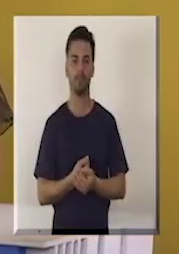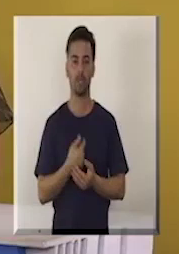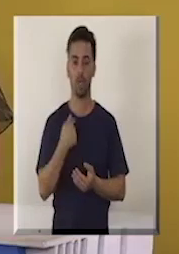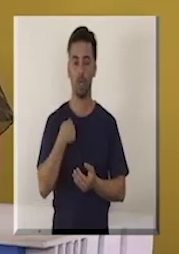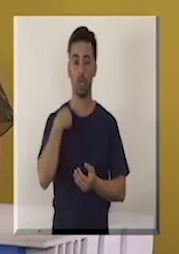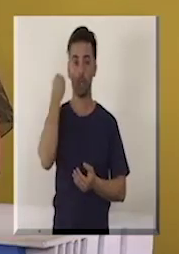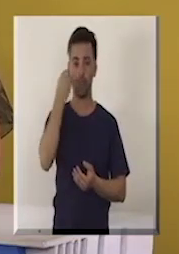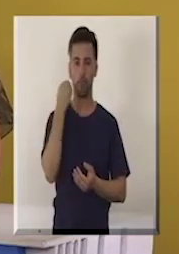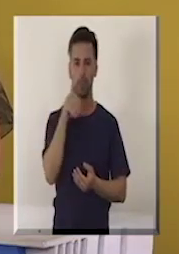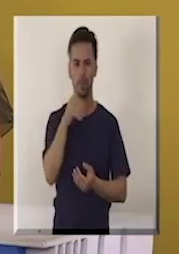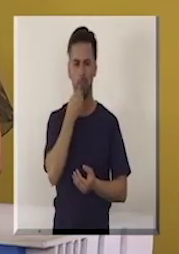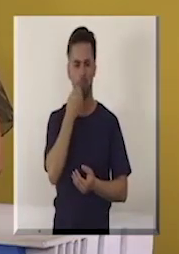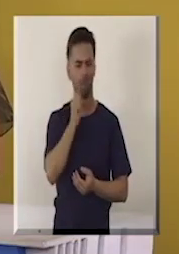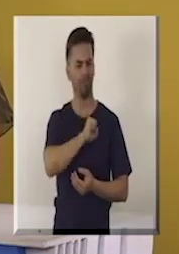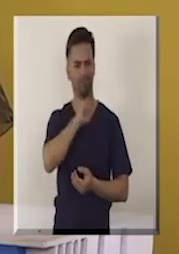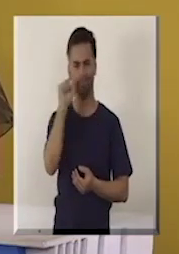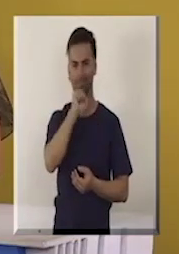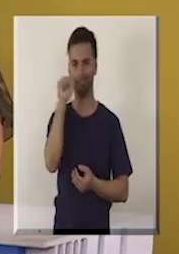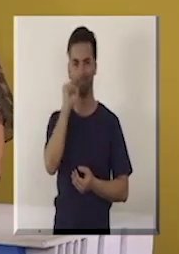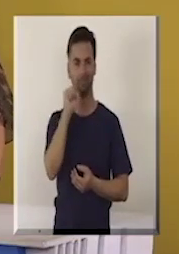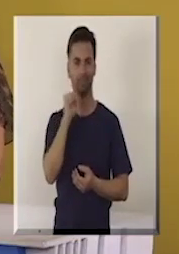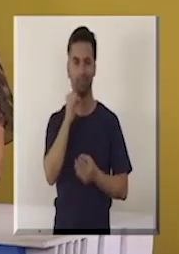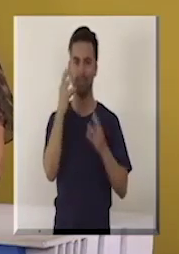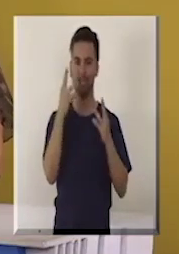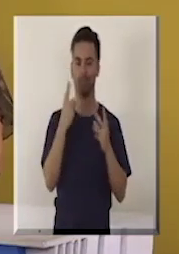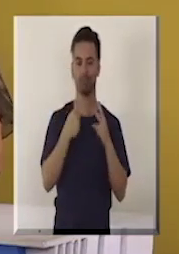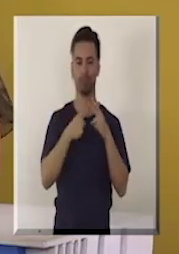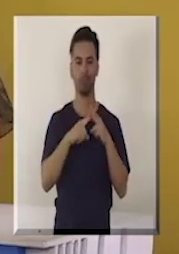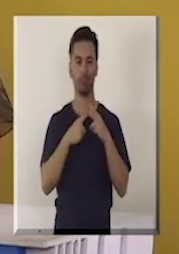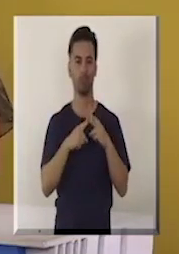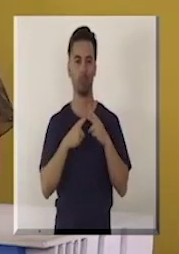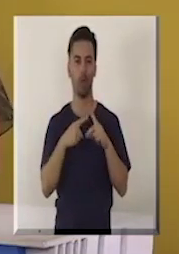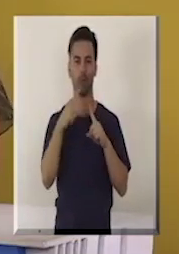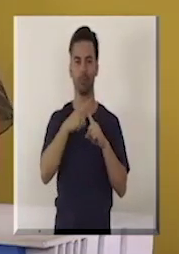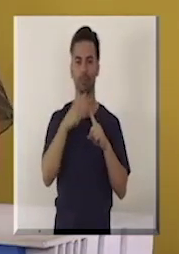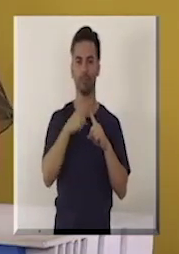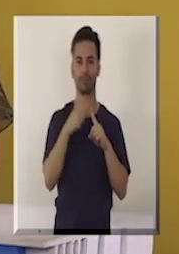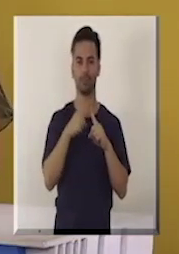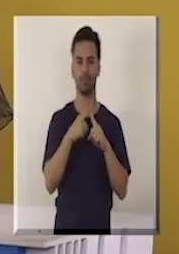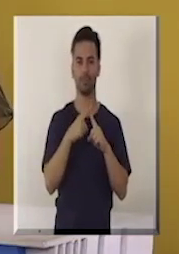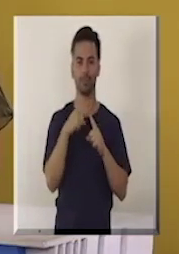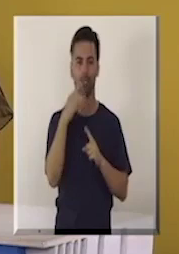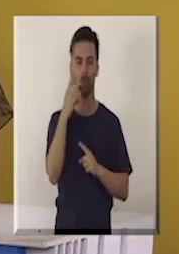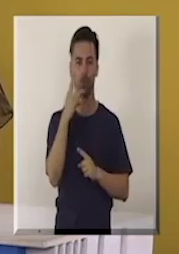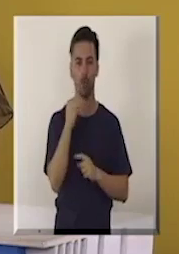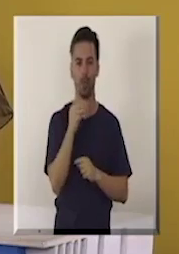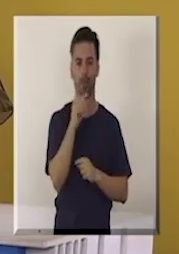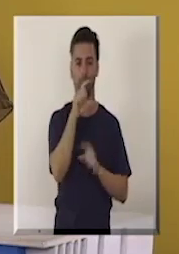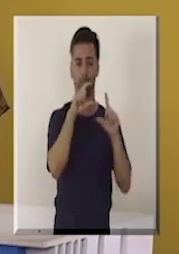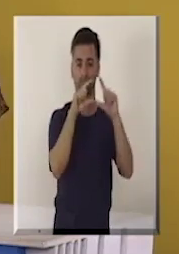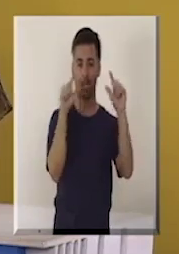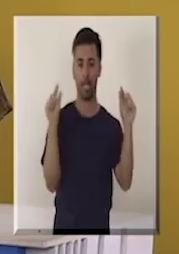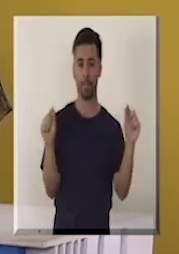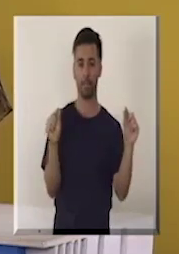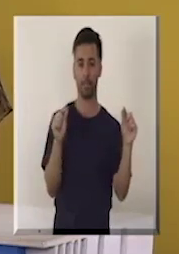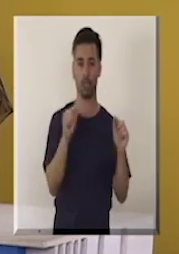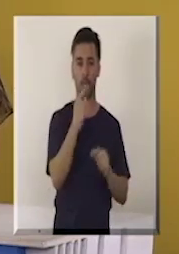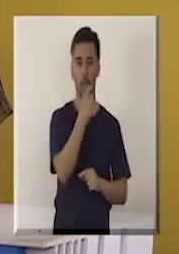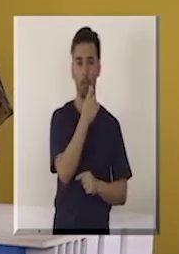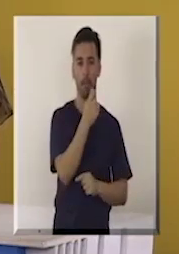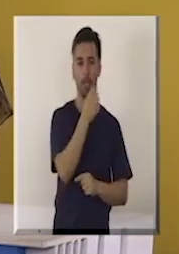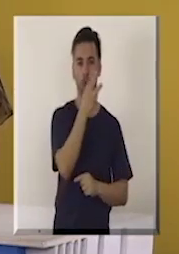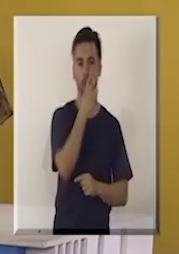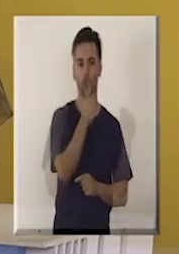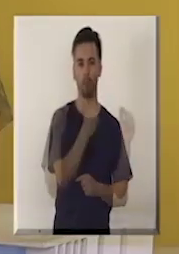puedas resolver todos los ejercicios del cálculo numérico de expresiones algebraicas, o sea, el cálculo del valor numérico de